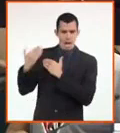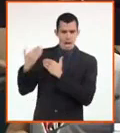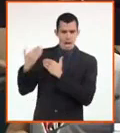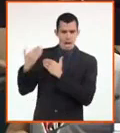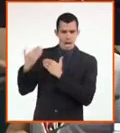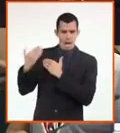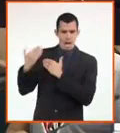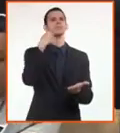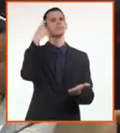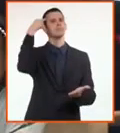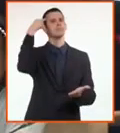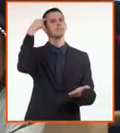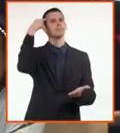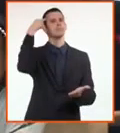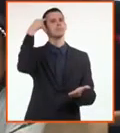coherente. Ha